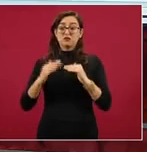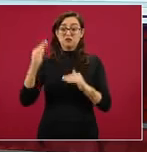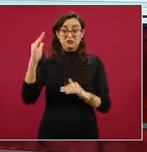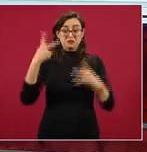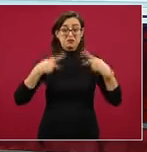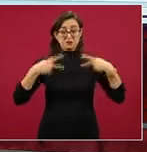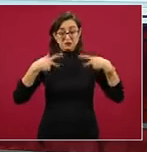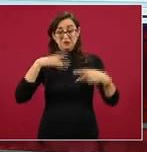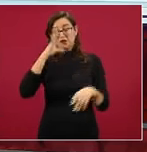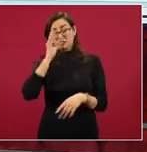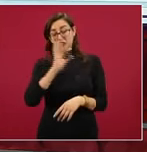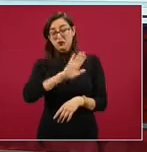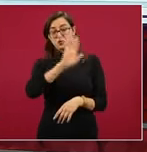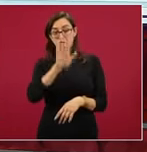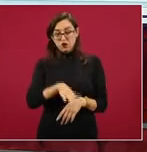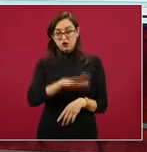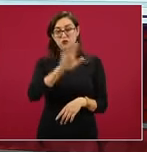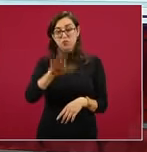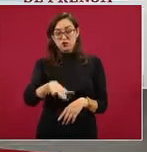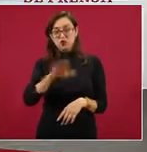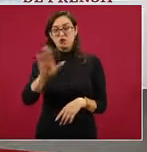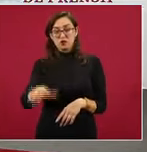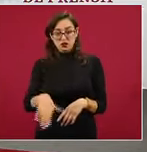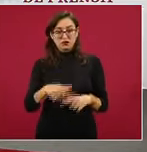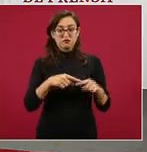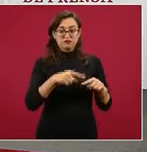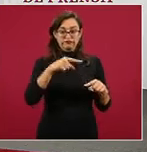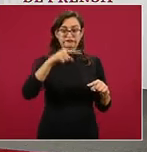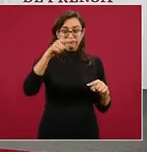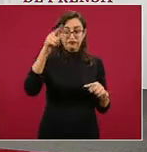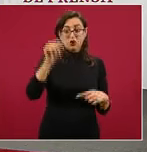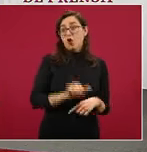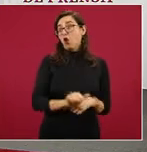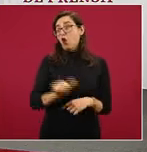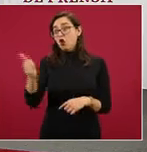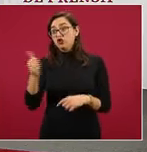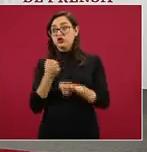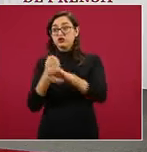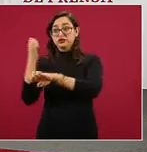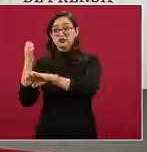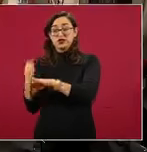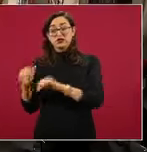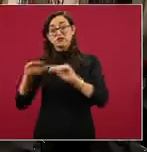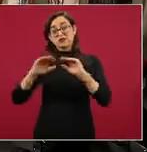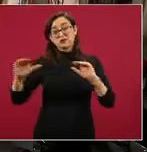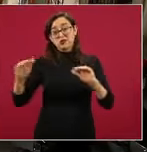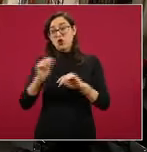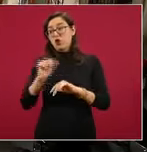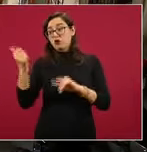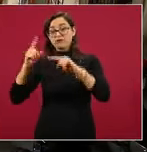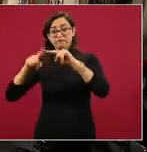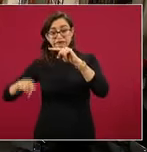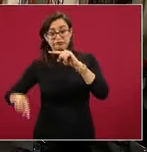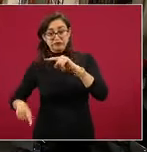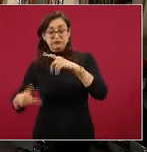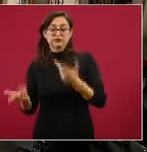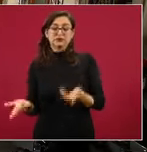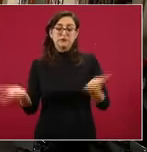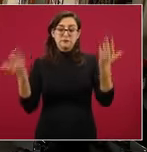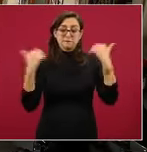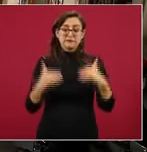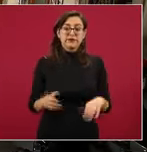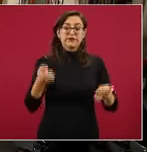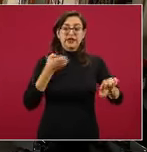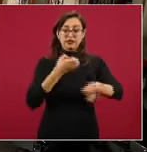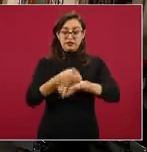defunciones y en otros seguir manteniendo un descenso o una meseta. El Estado de México también,